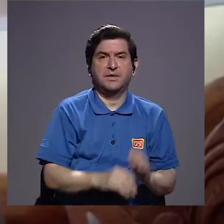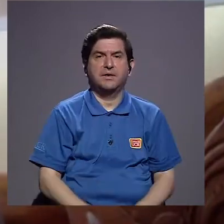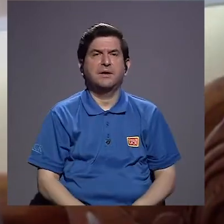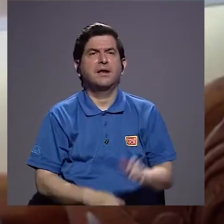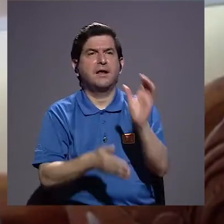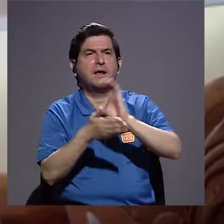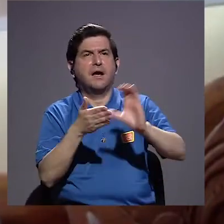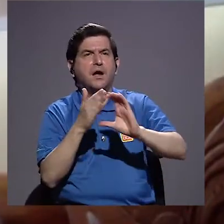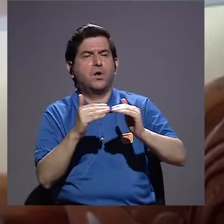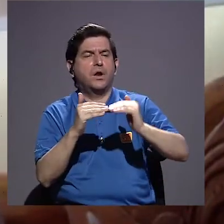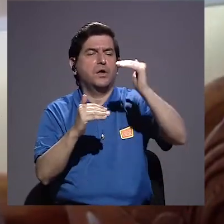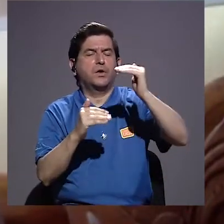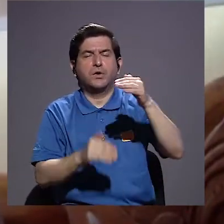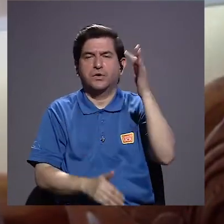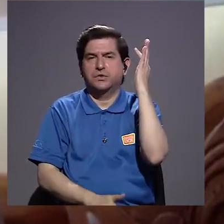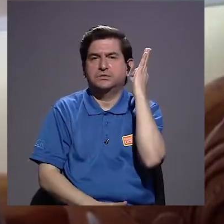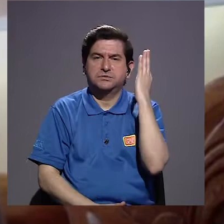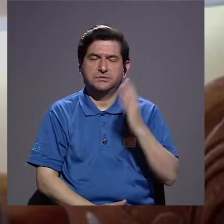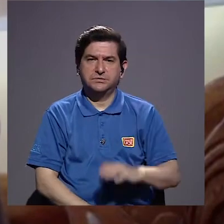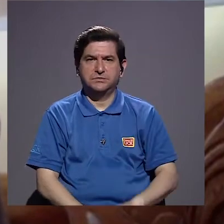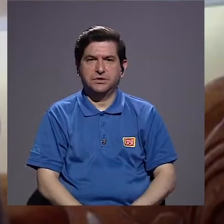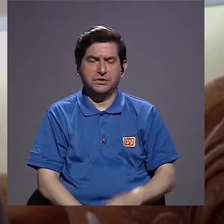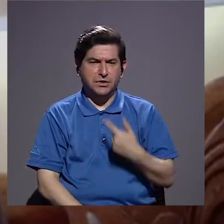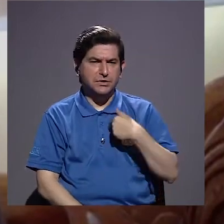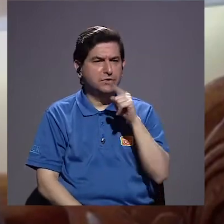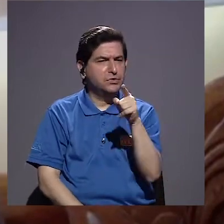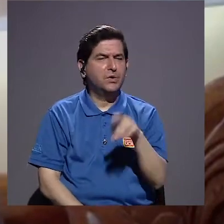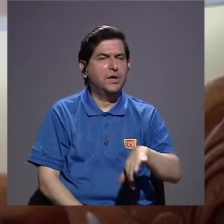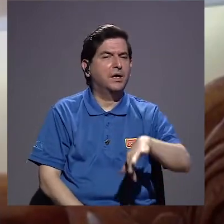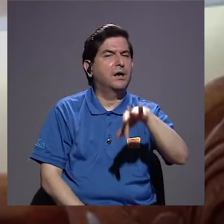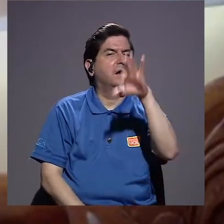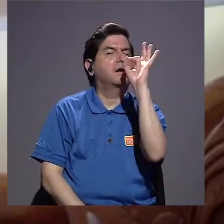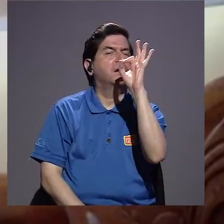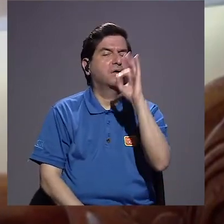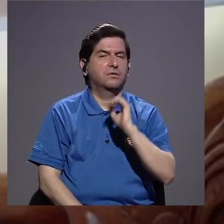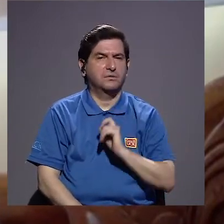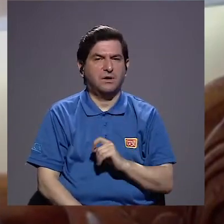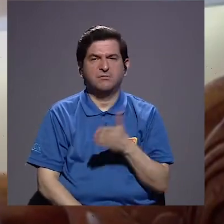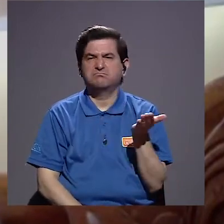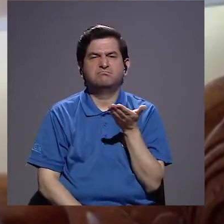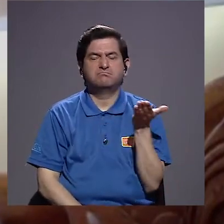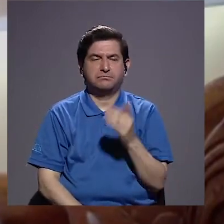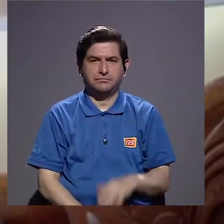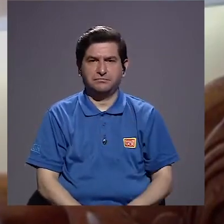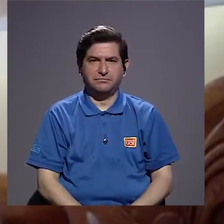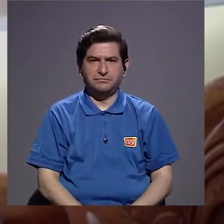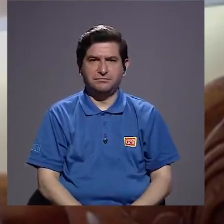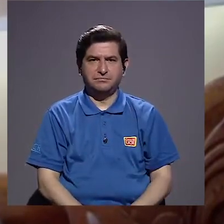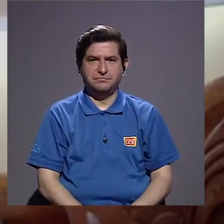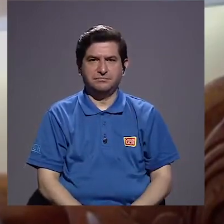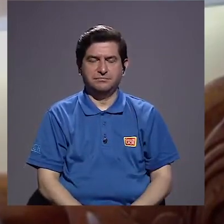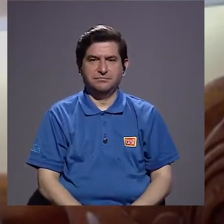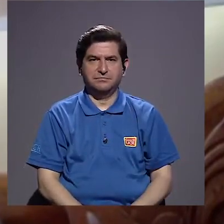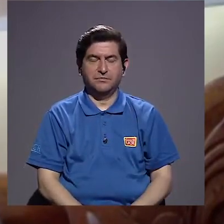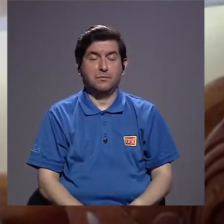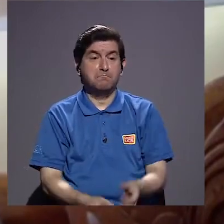y en el Colegio Superior de Señoritas encontré una